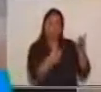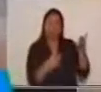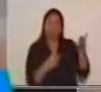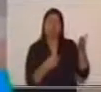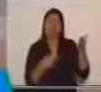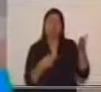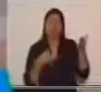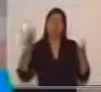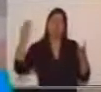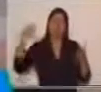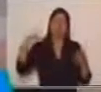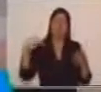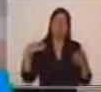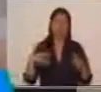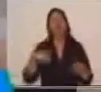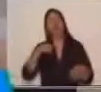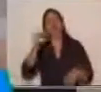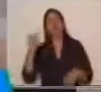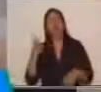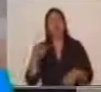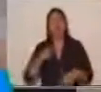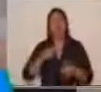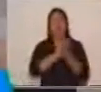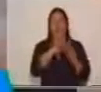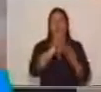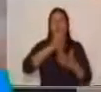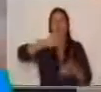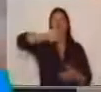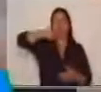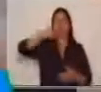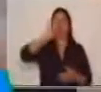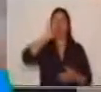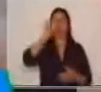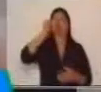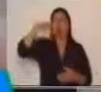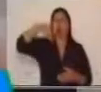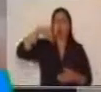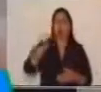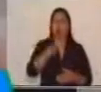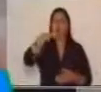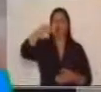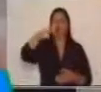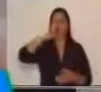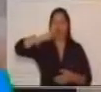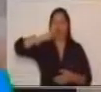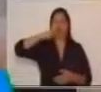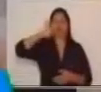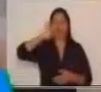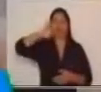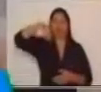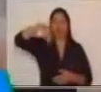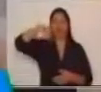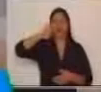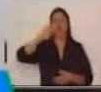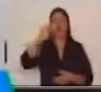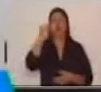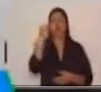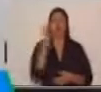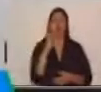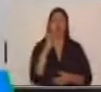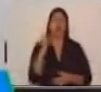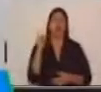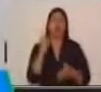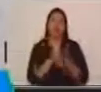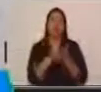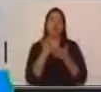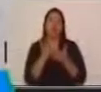Juan Tenorio, escrita desde el siglo XVIII al siglo XX, una obra famosa, reconocida a niveles internacionales por la